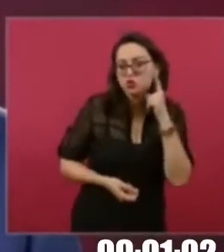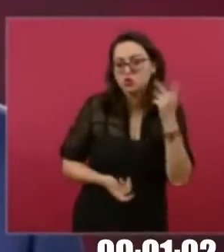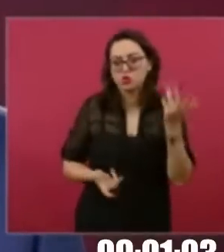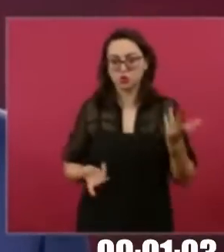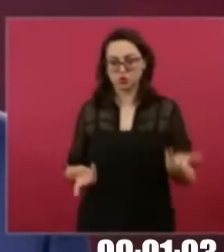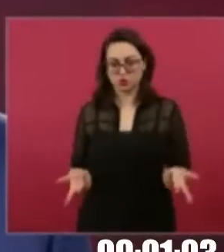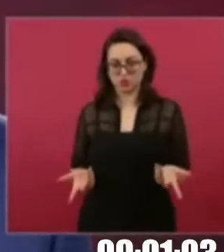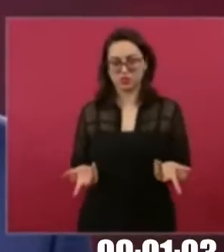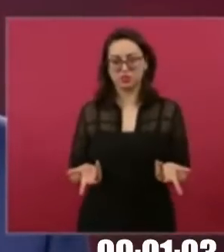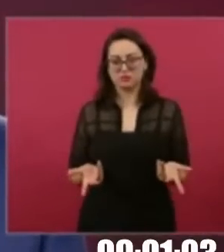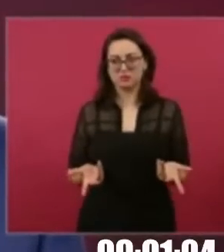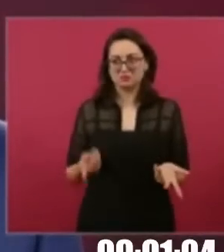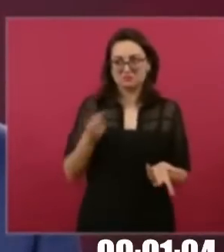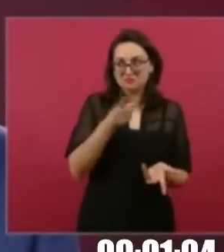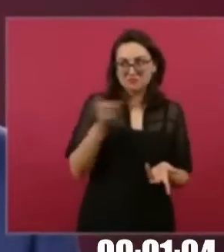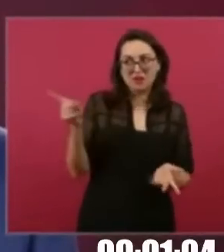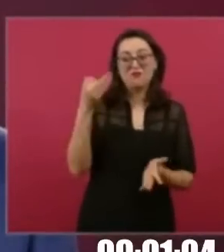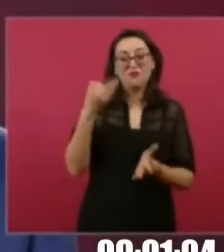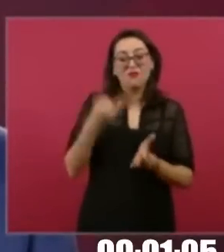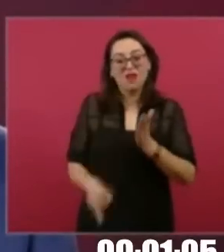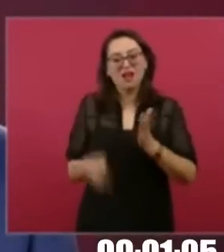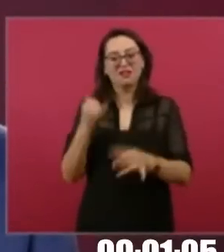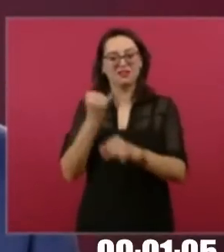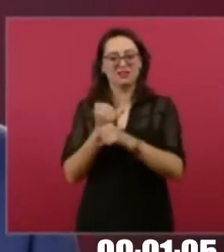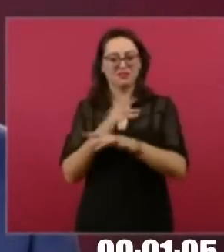tener como información